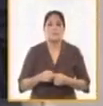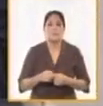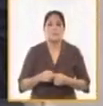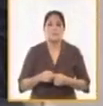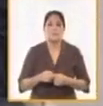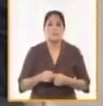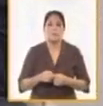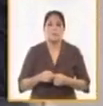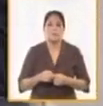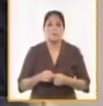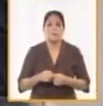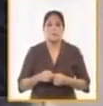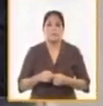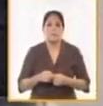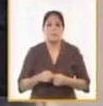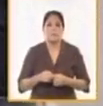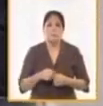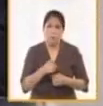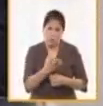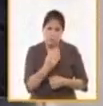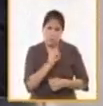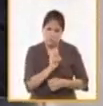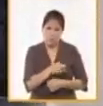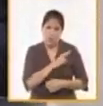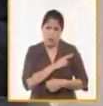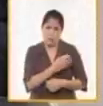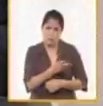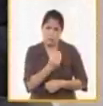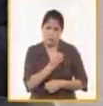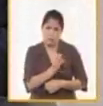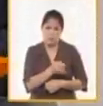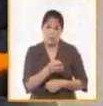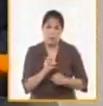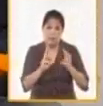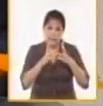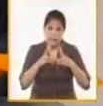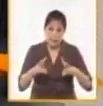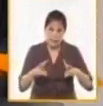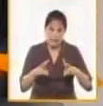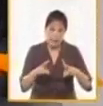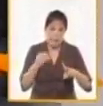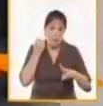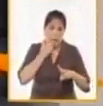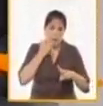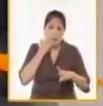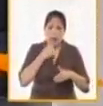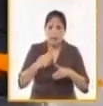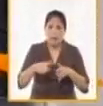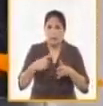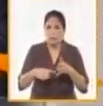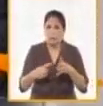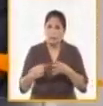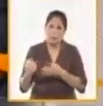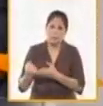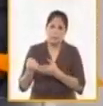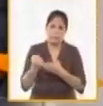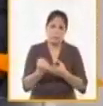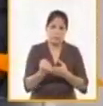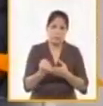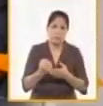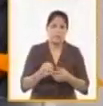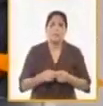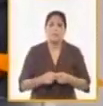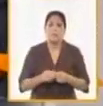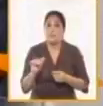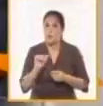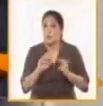insistente, ¿no? Porque lo que tú dices es verdad, ¿no? Las redes se mueven en base a recursos y se mueven en base